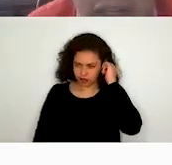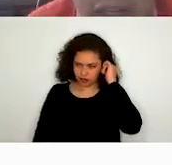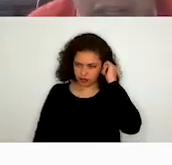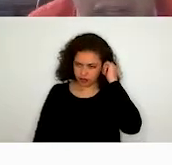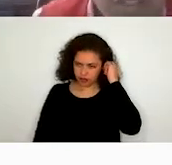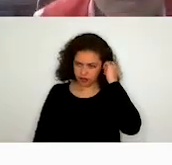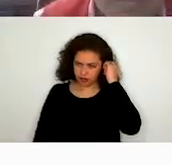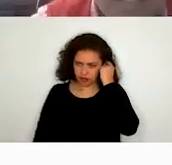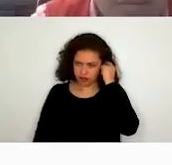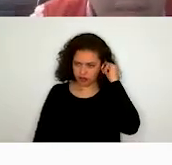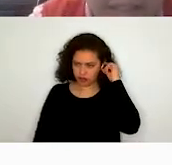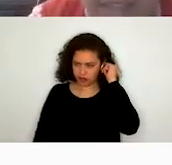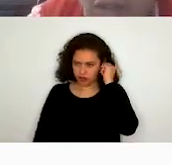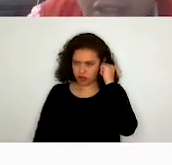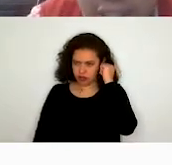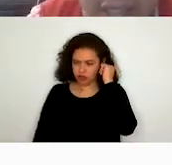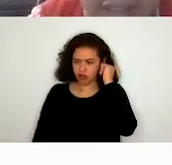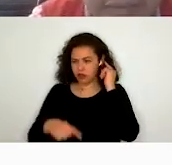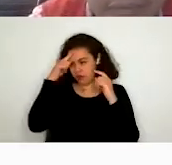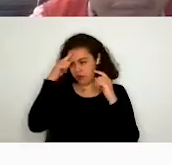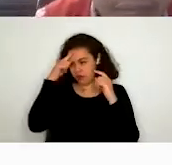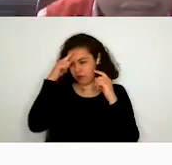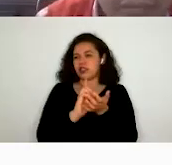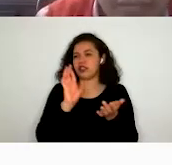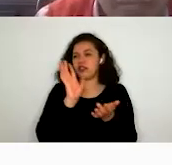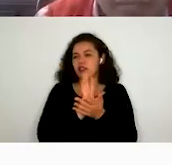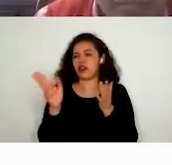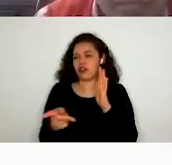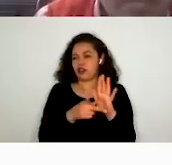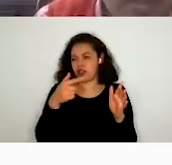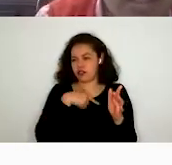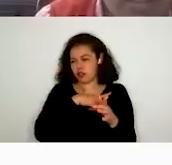asegurando que las personas con discapacidad nuevamente sean consideradas.